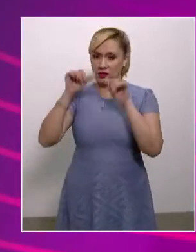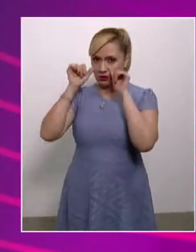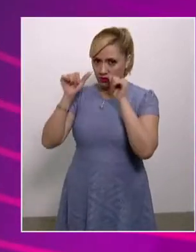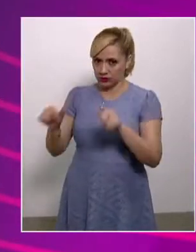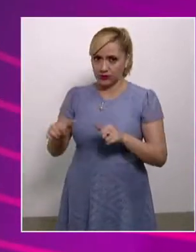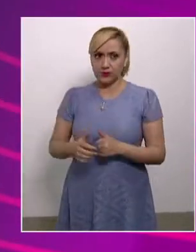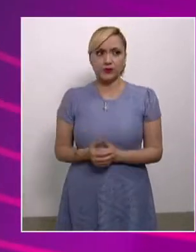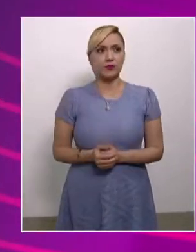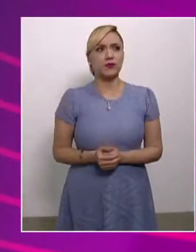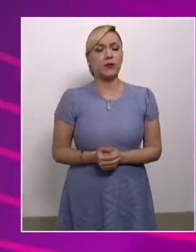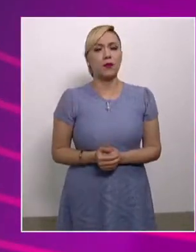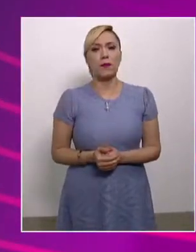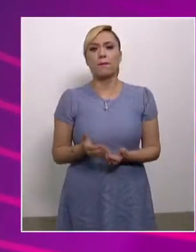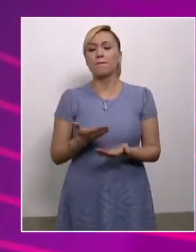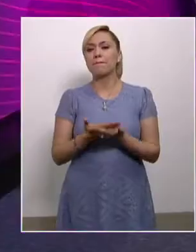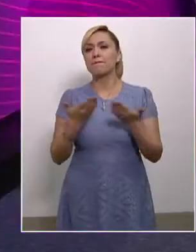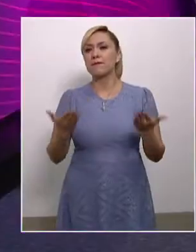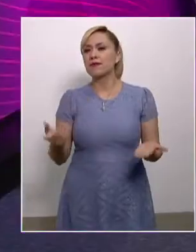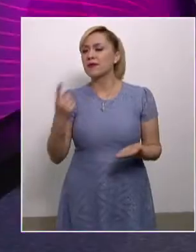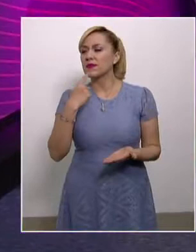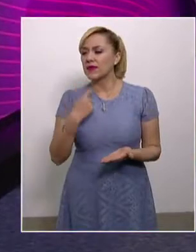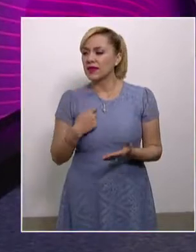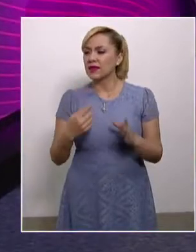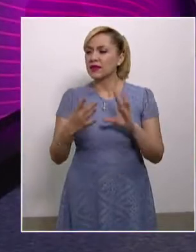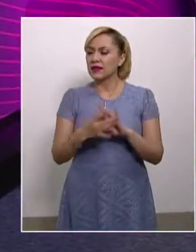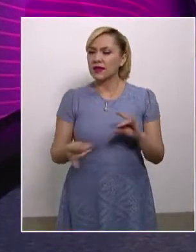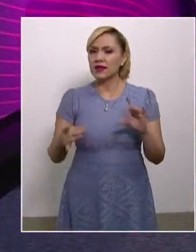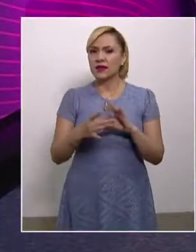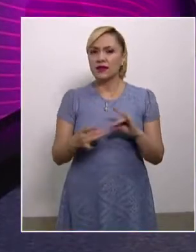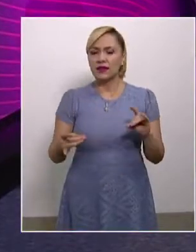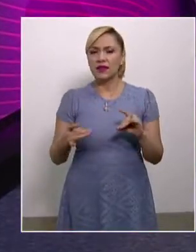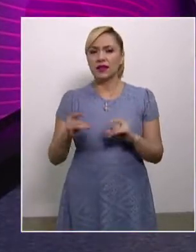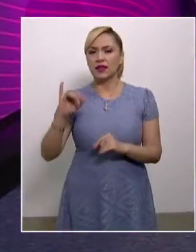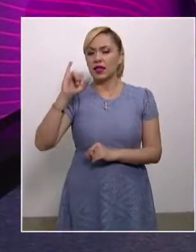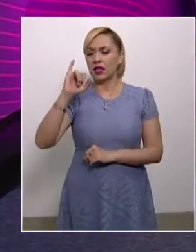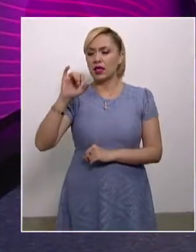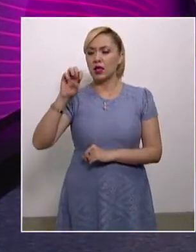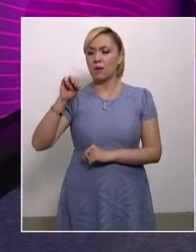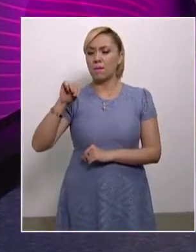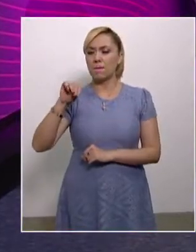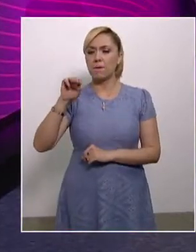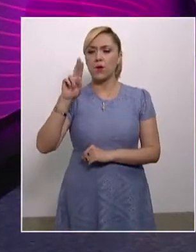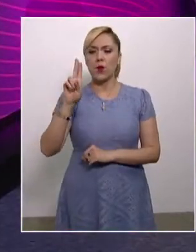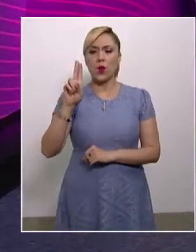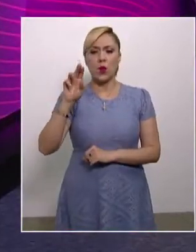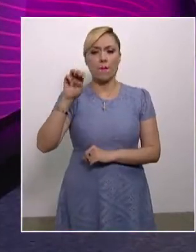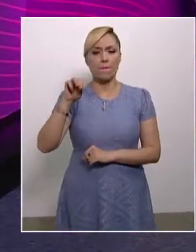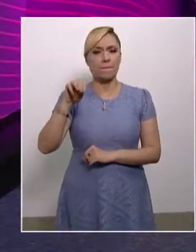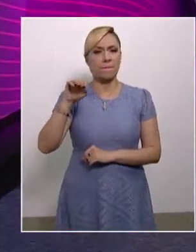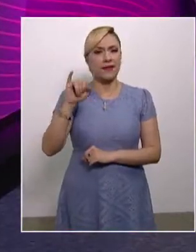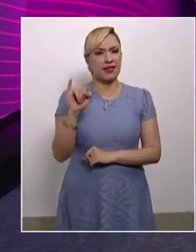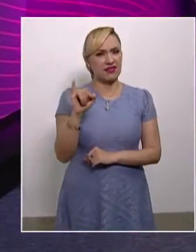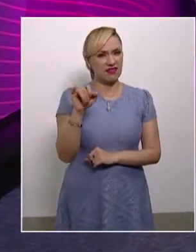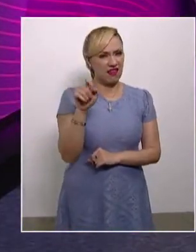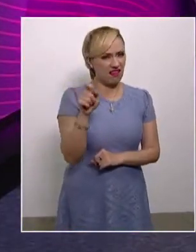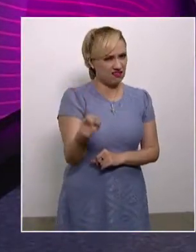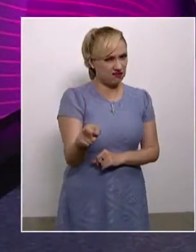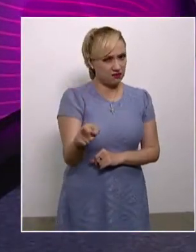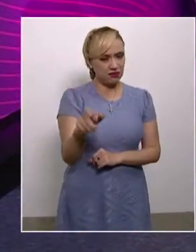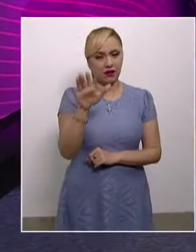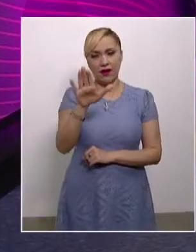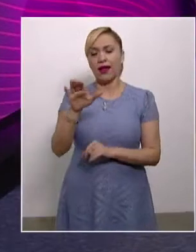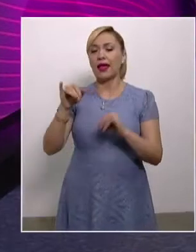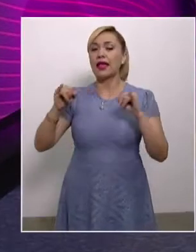atención. Pamela, cuéntanos un poquito del IMUMI. El IMUMI es una institución justamente que nace para hablar